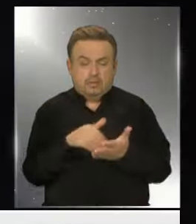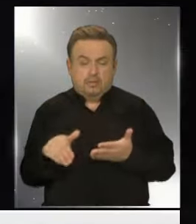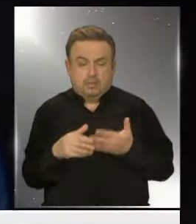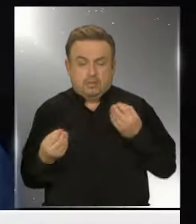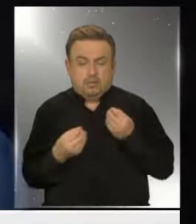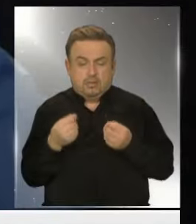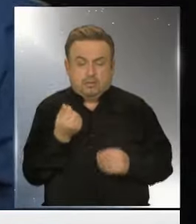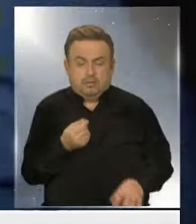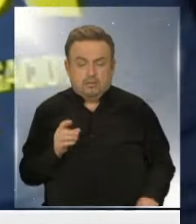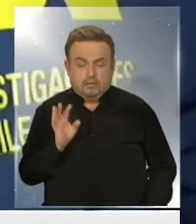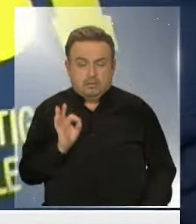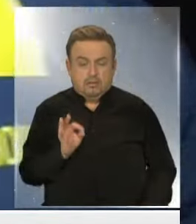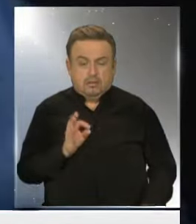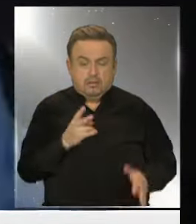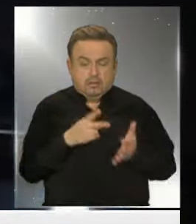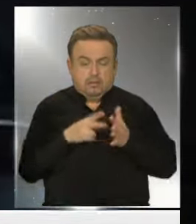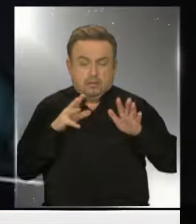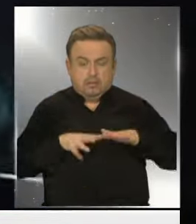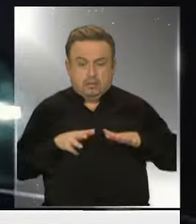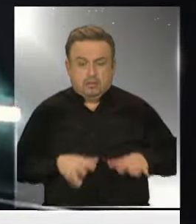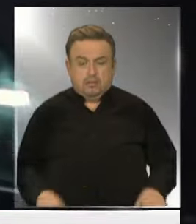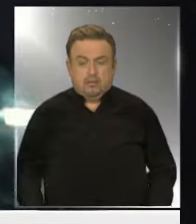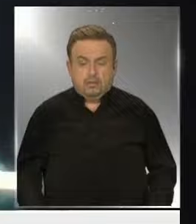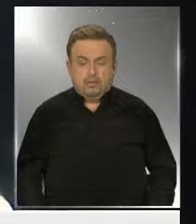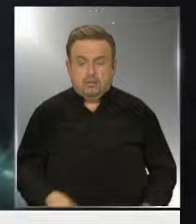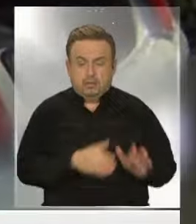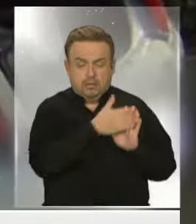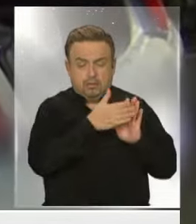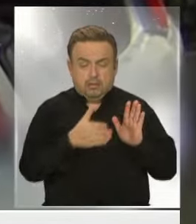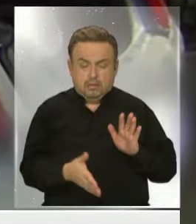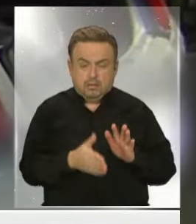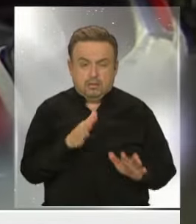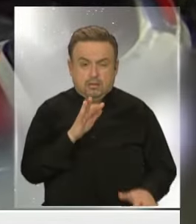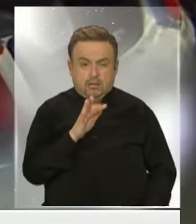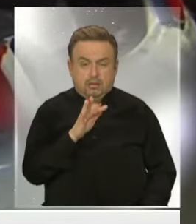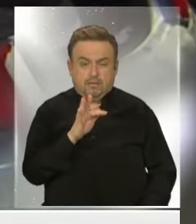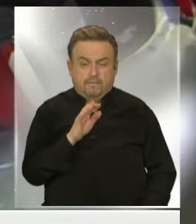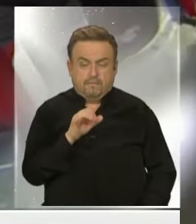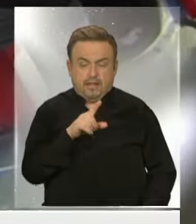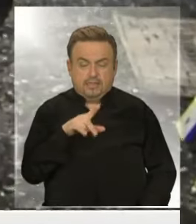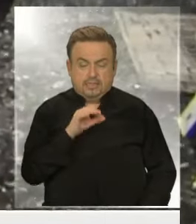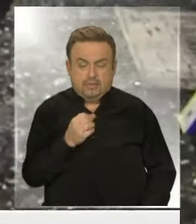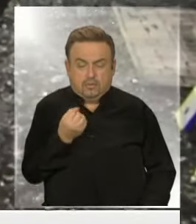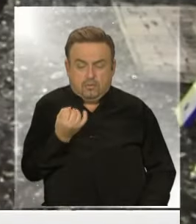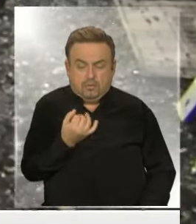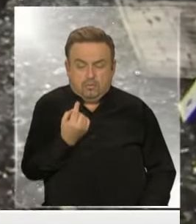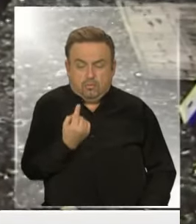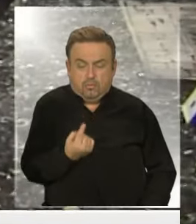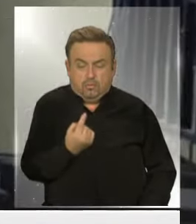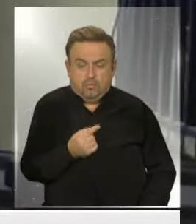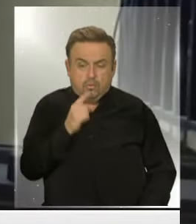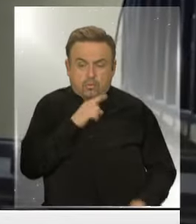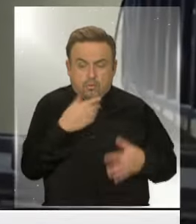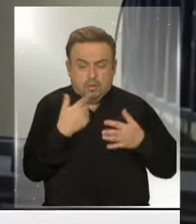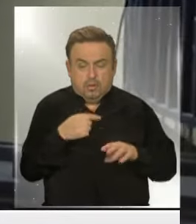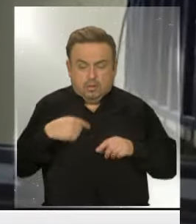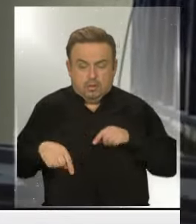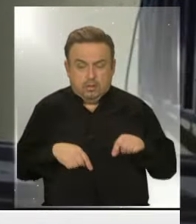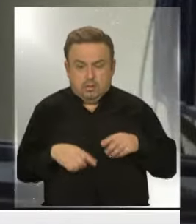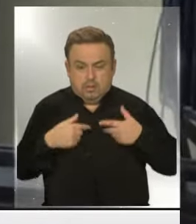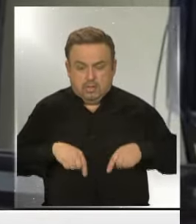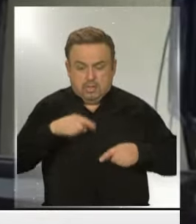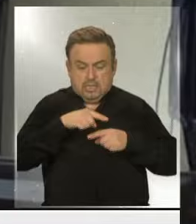de pesos en efectivo el 2019, en lo que fue la fase 1 de la Operación Imperio, que tuvo sus últimas diligencias